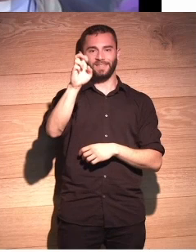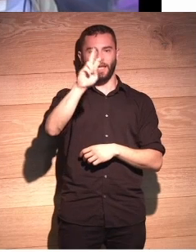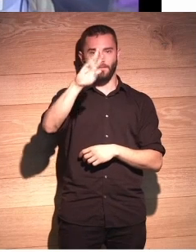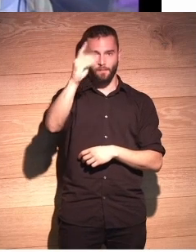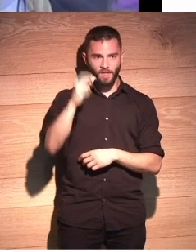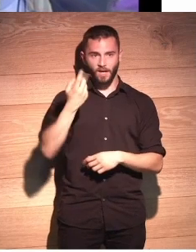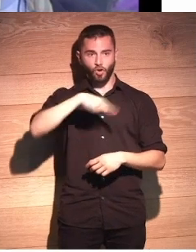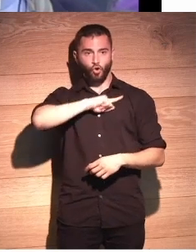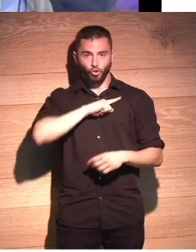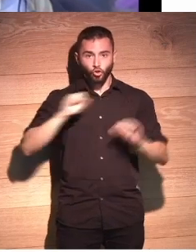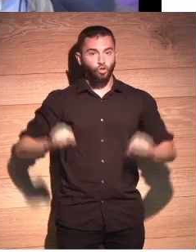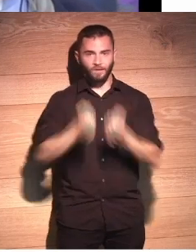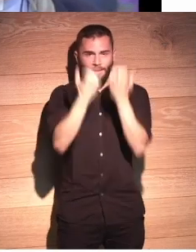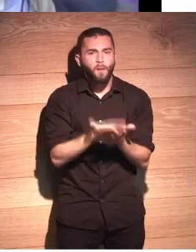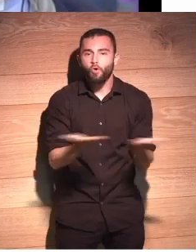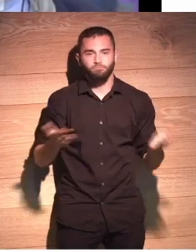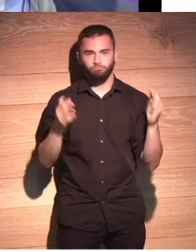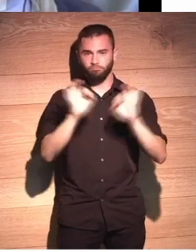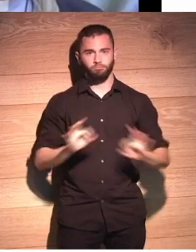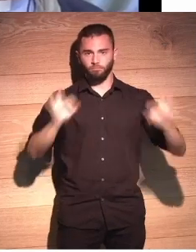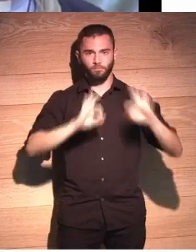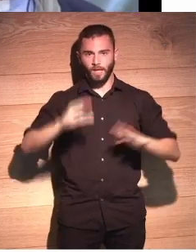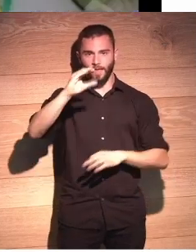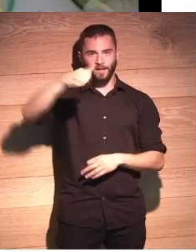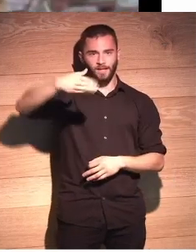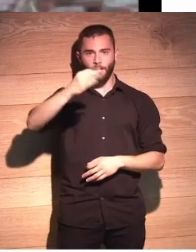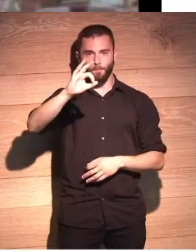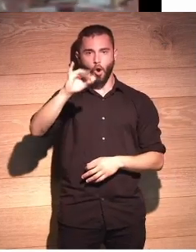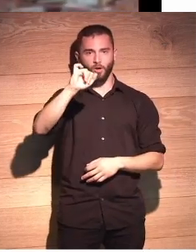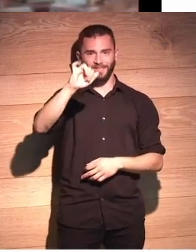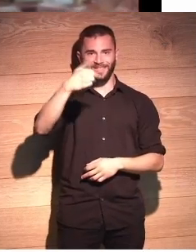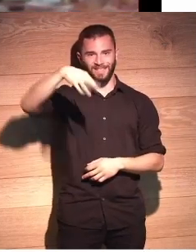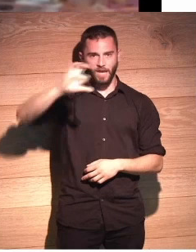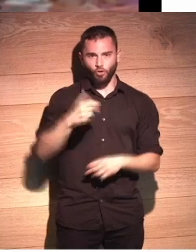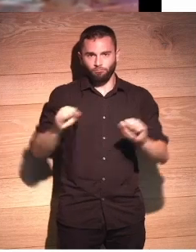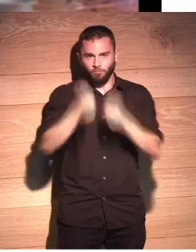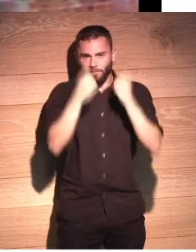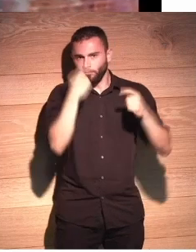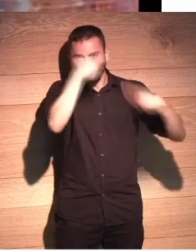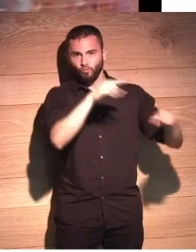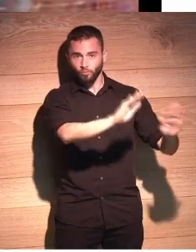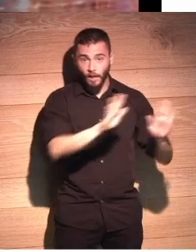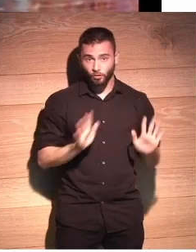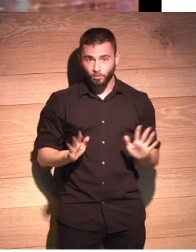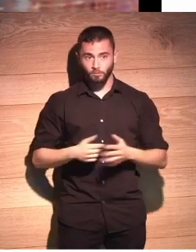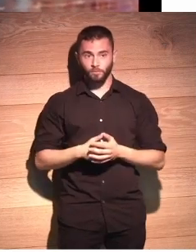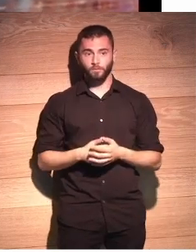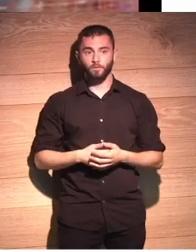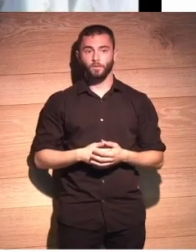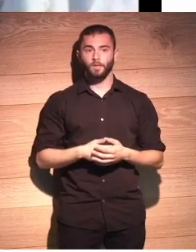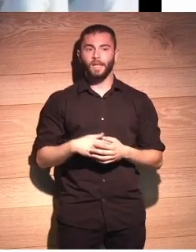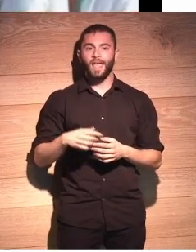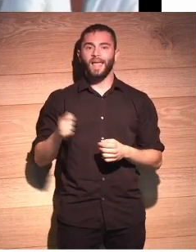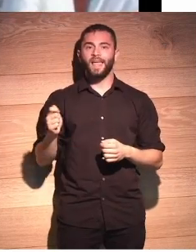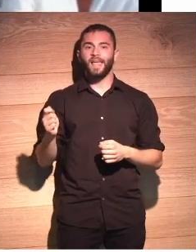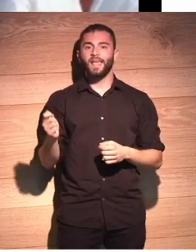sea, los camboyanos se salvan ellos con el Señor. La polémica que se ha armado por el perro Excalibur,